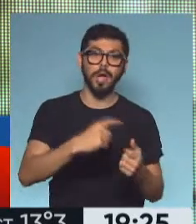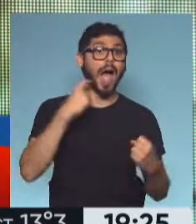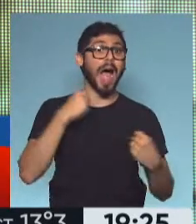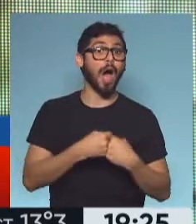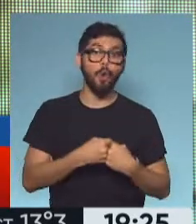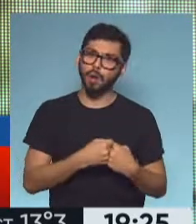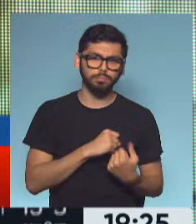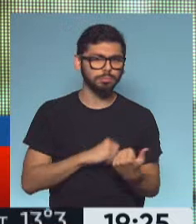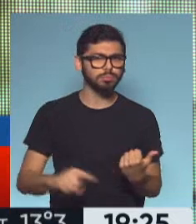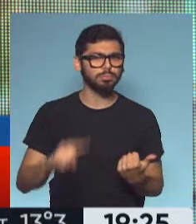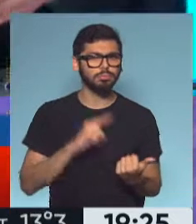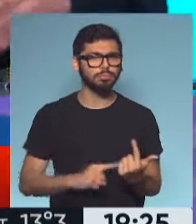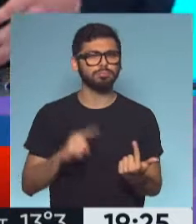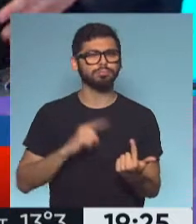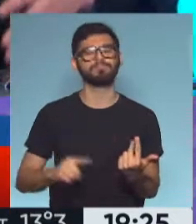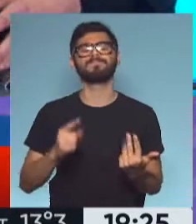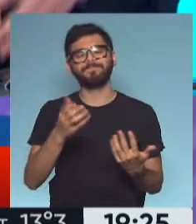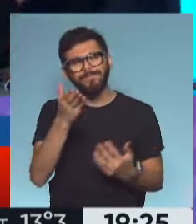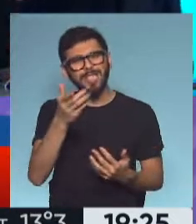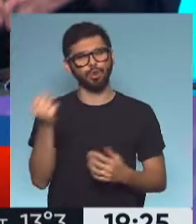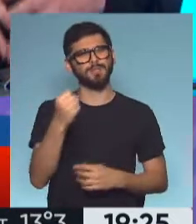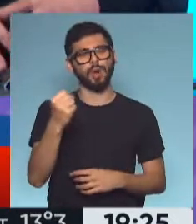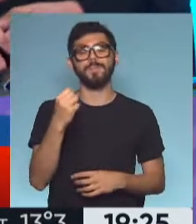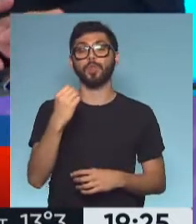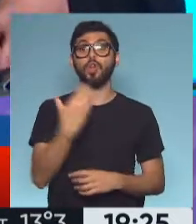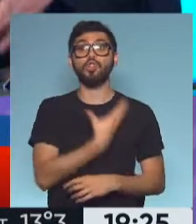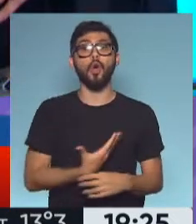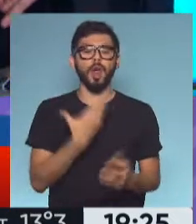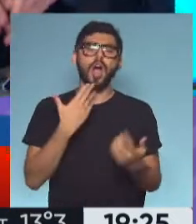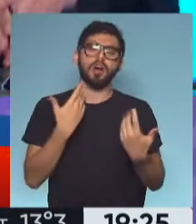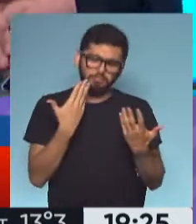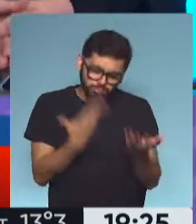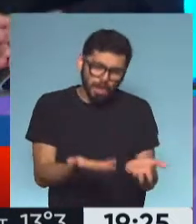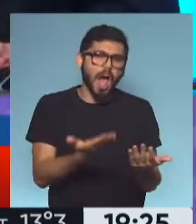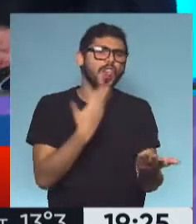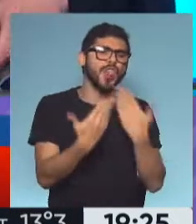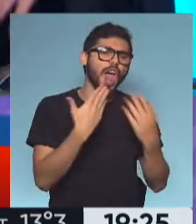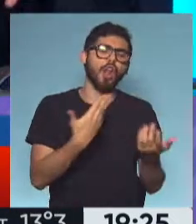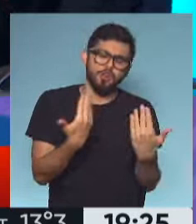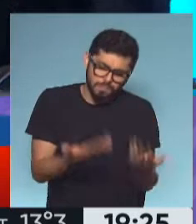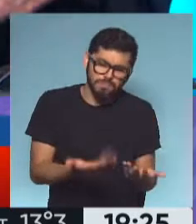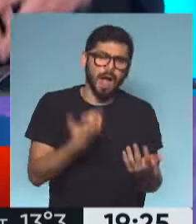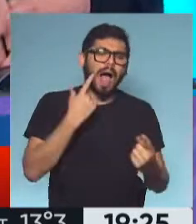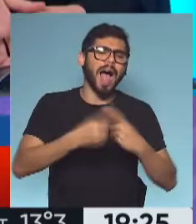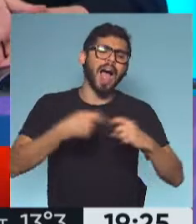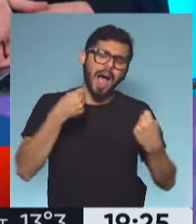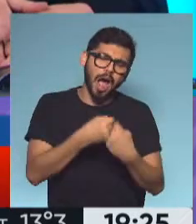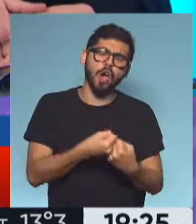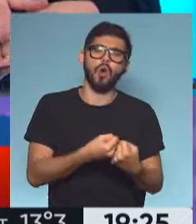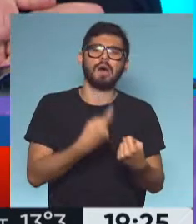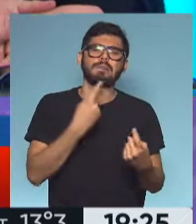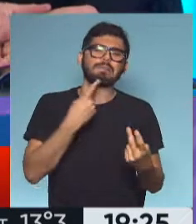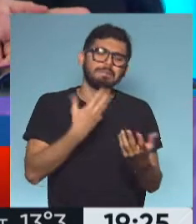definitivos. Bueno, esa es una cuestión importante, ¿no? Porque el gobierno viene apostando al diálogo, viene apostando al consenso, viene apostando a las